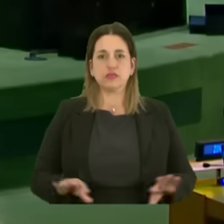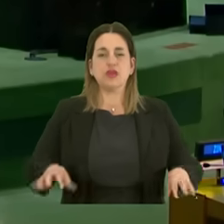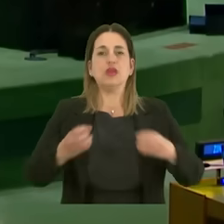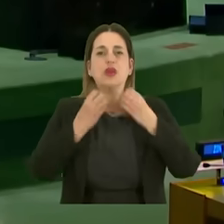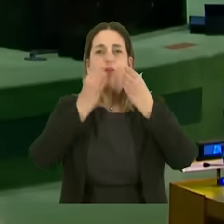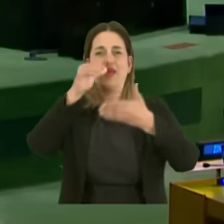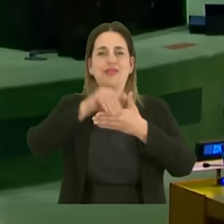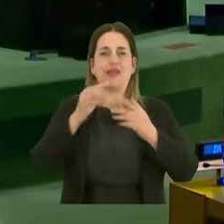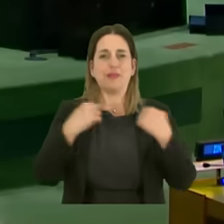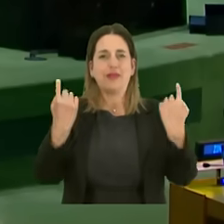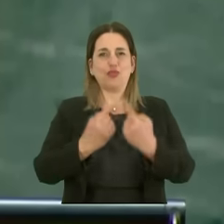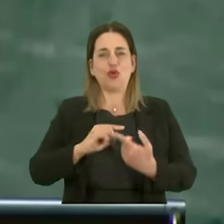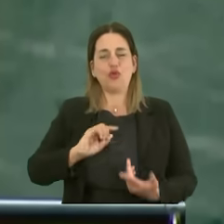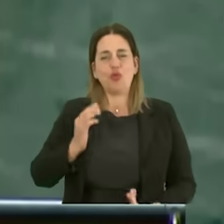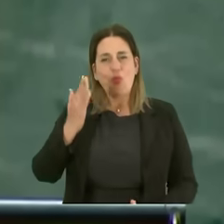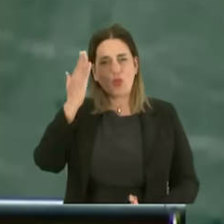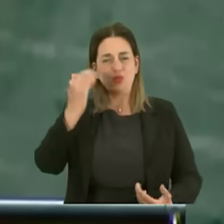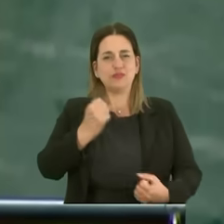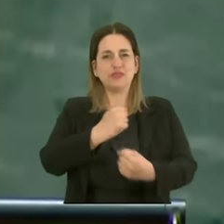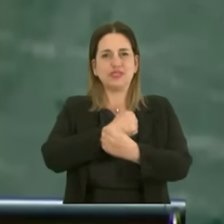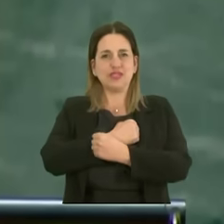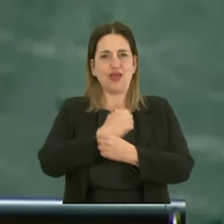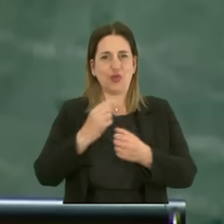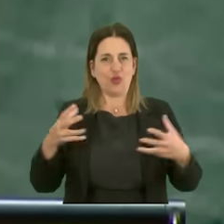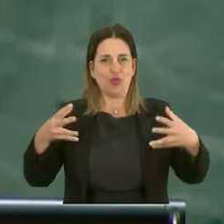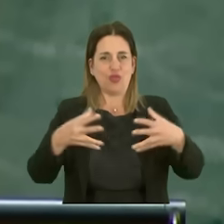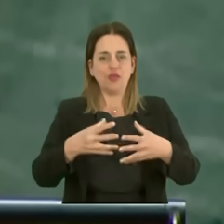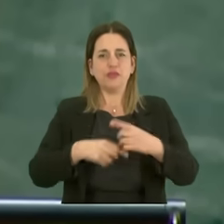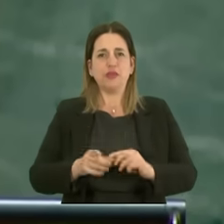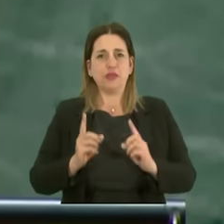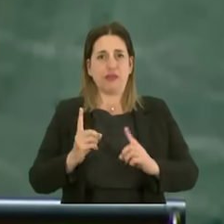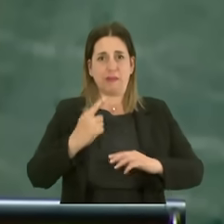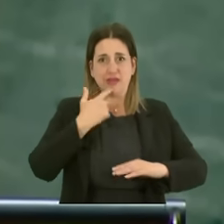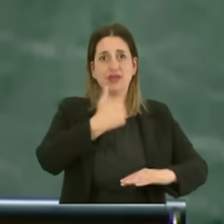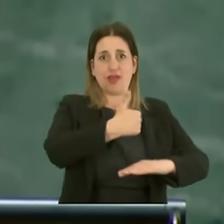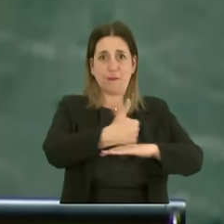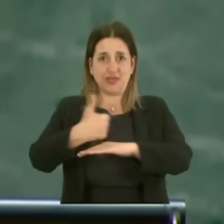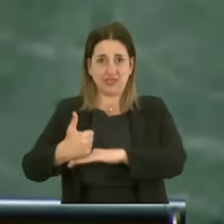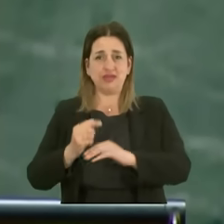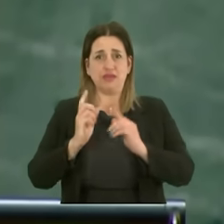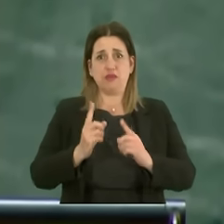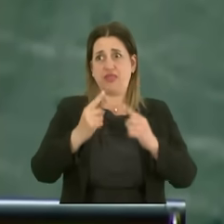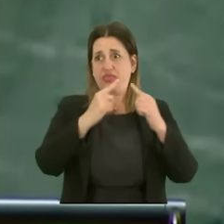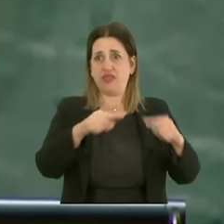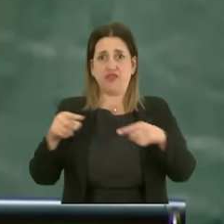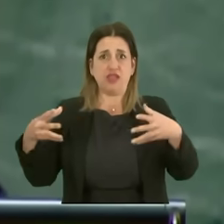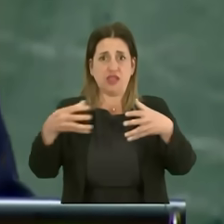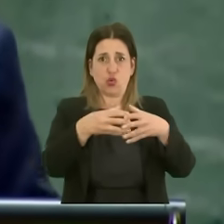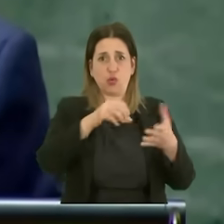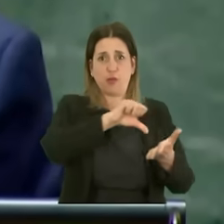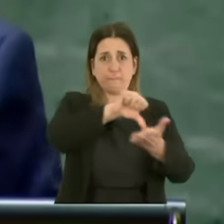Buenas tardes para todos el saludo a la a la mesa el saludo a los presentes a las distintas